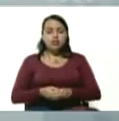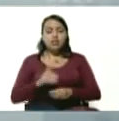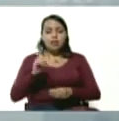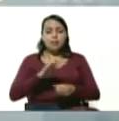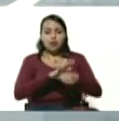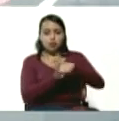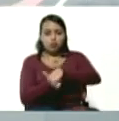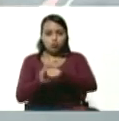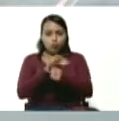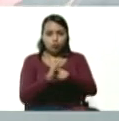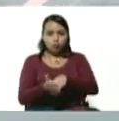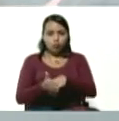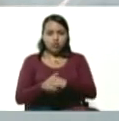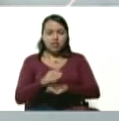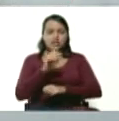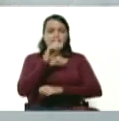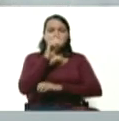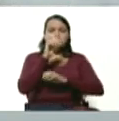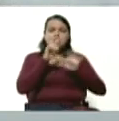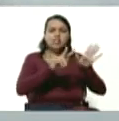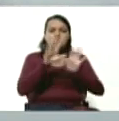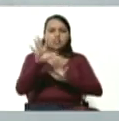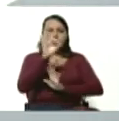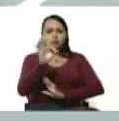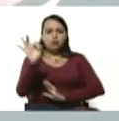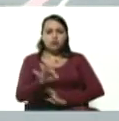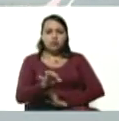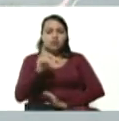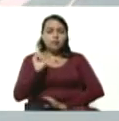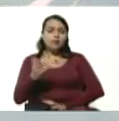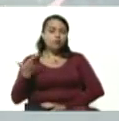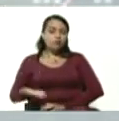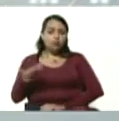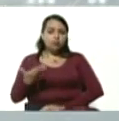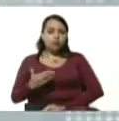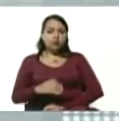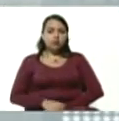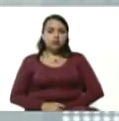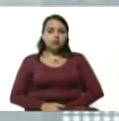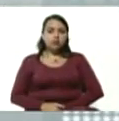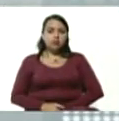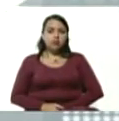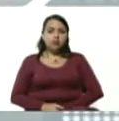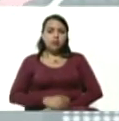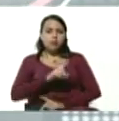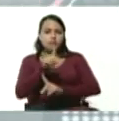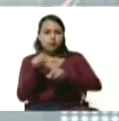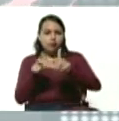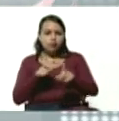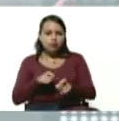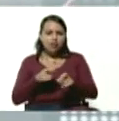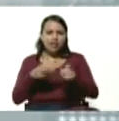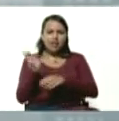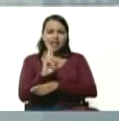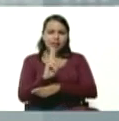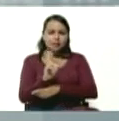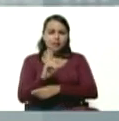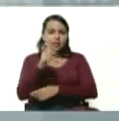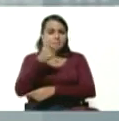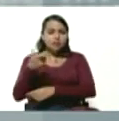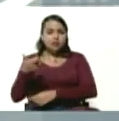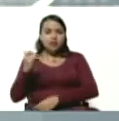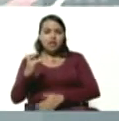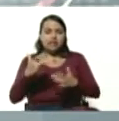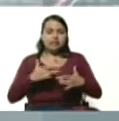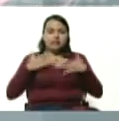65% y algo muy importante consultar de inmediato si la persona presenta